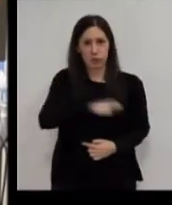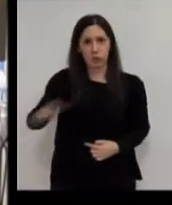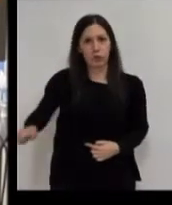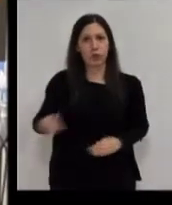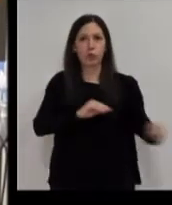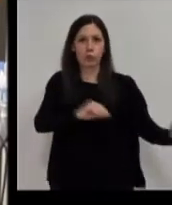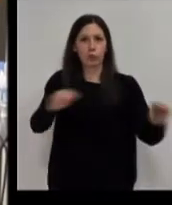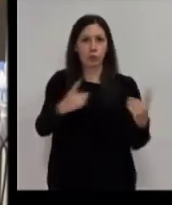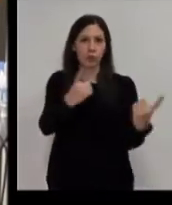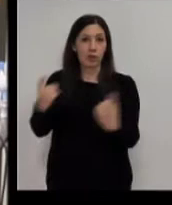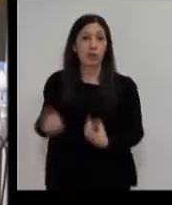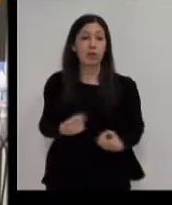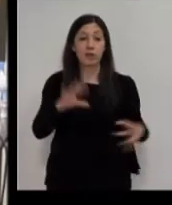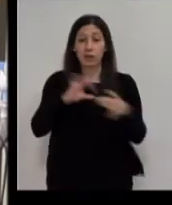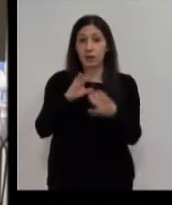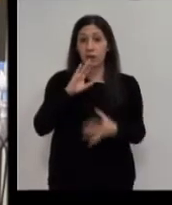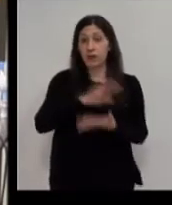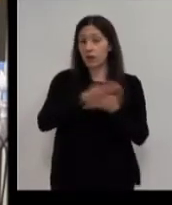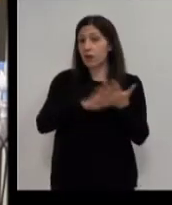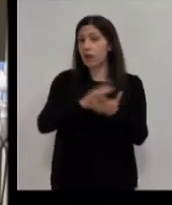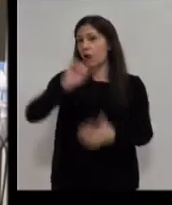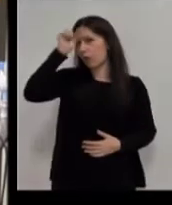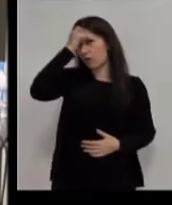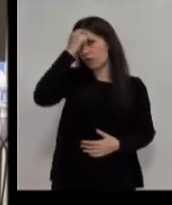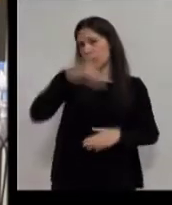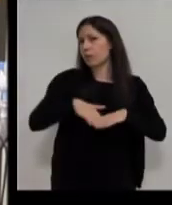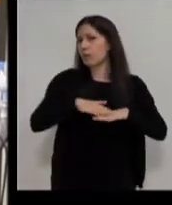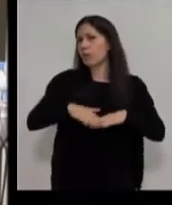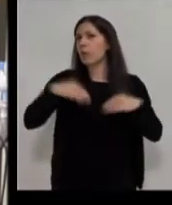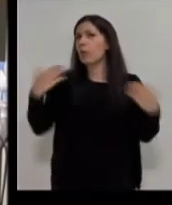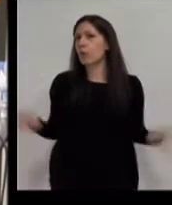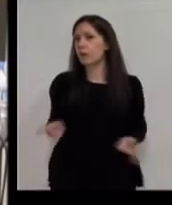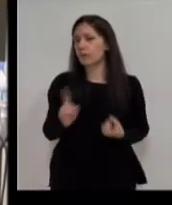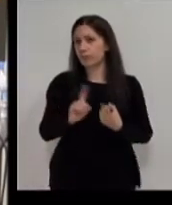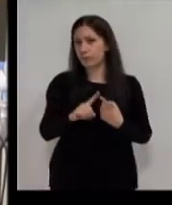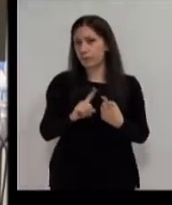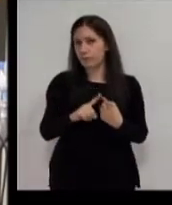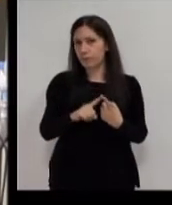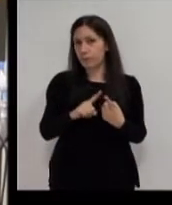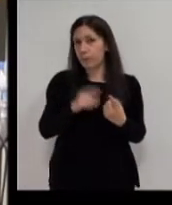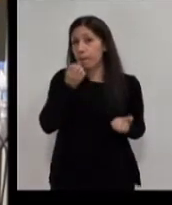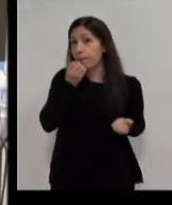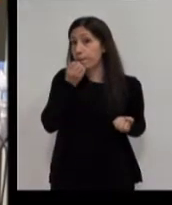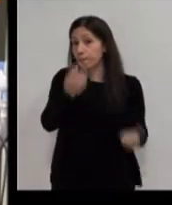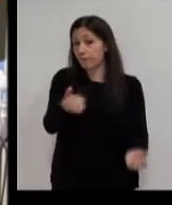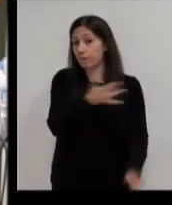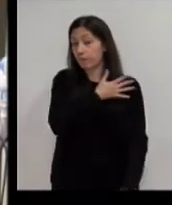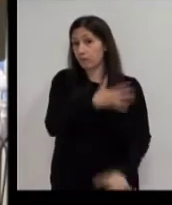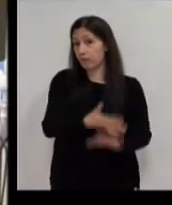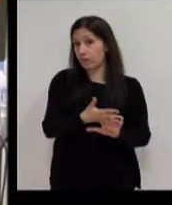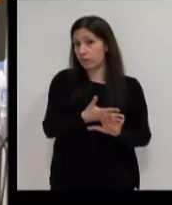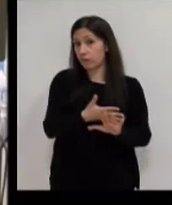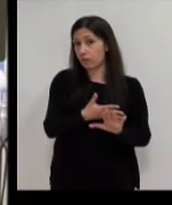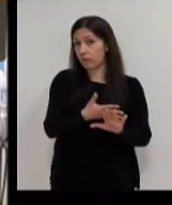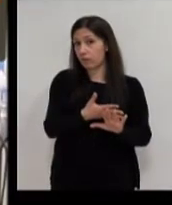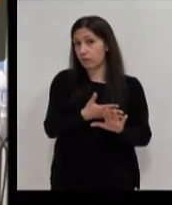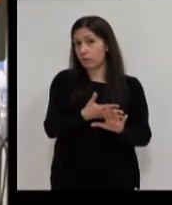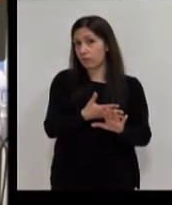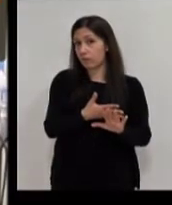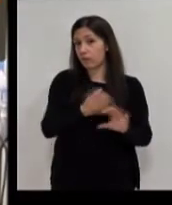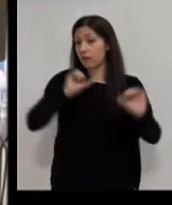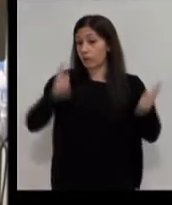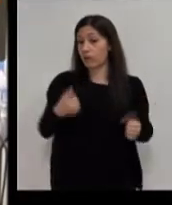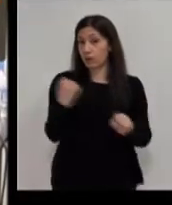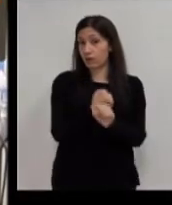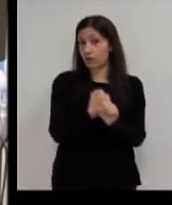las necesidades de todas las personas. Pues en esta línea tenemos unos conceptos básicos, y es que la información que